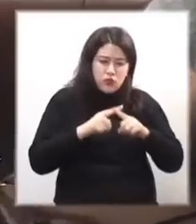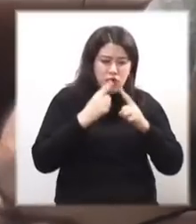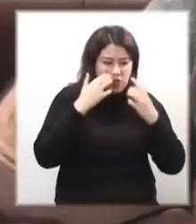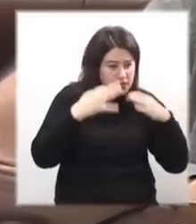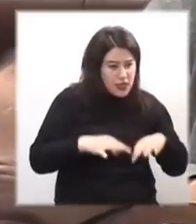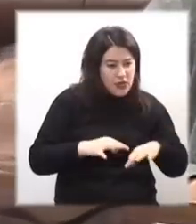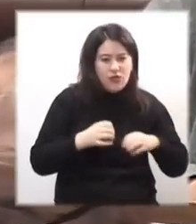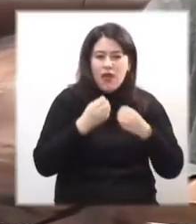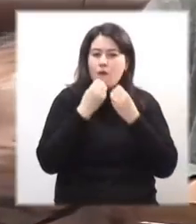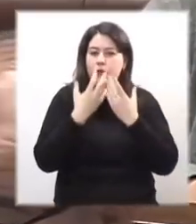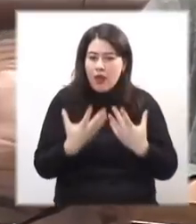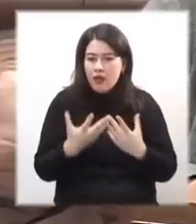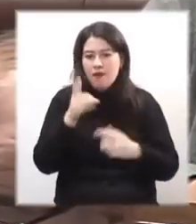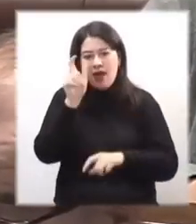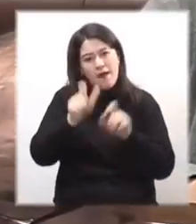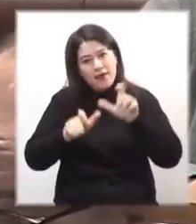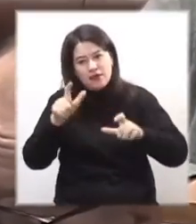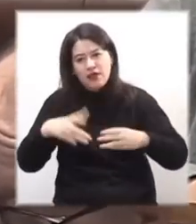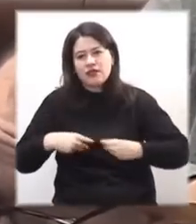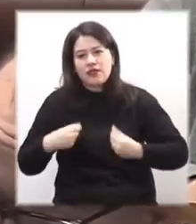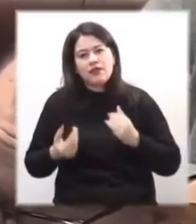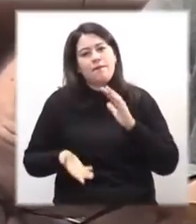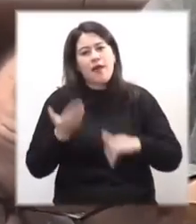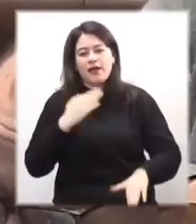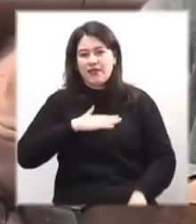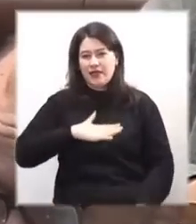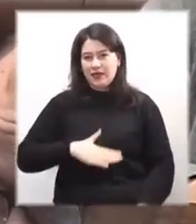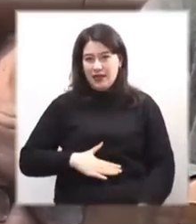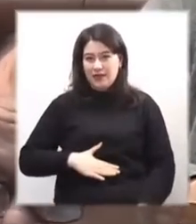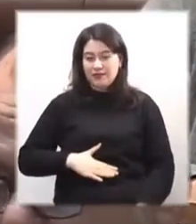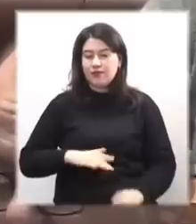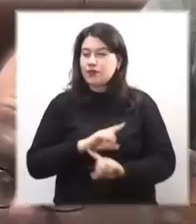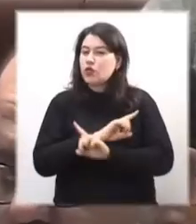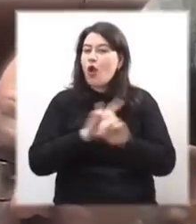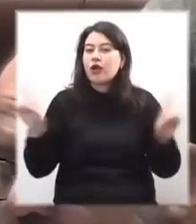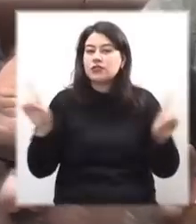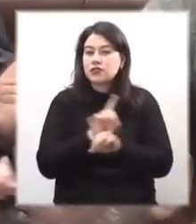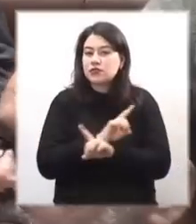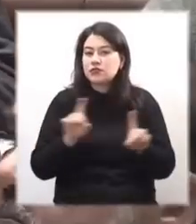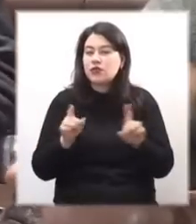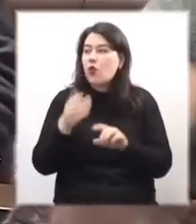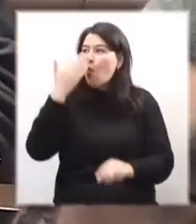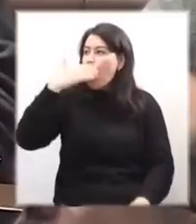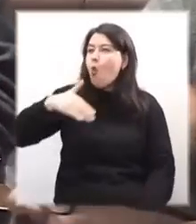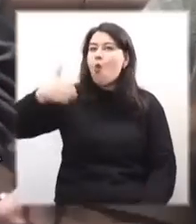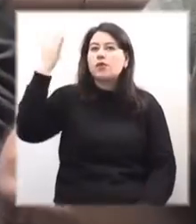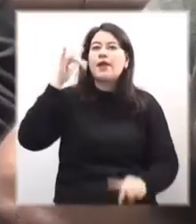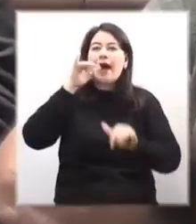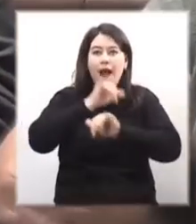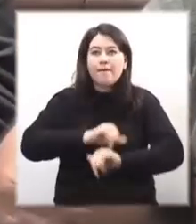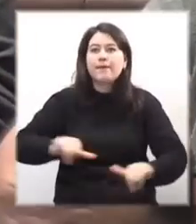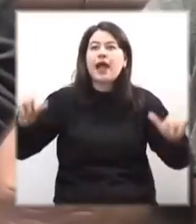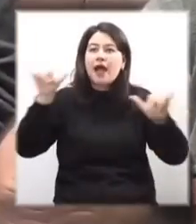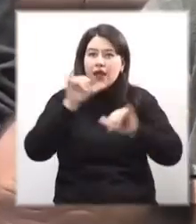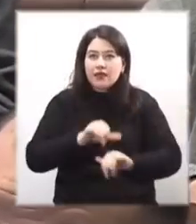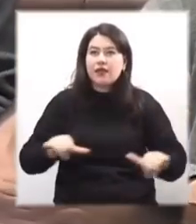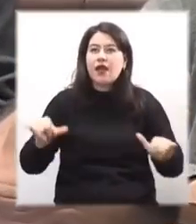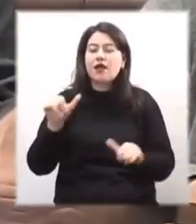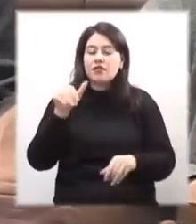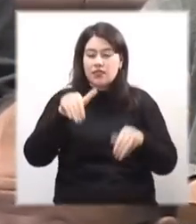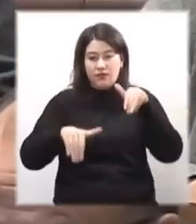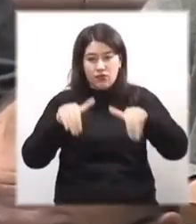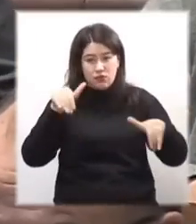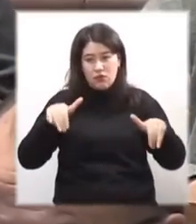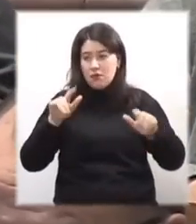ciudadanía y a la población para sentirse más tranquila. No es lo que pasó en la última campaña electoral, pero